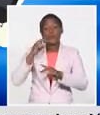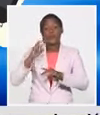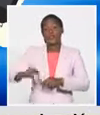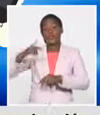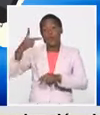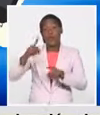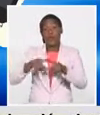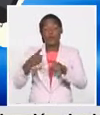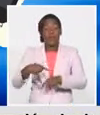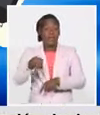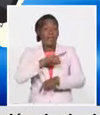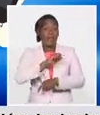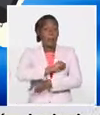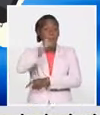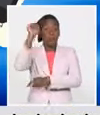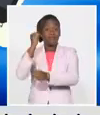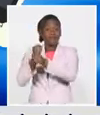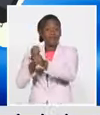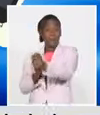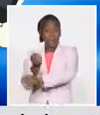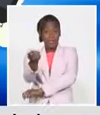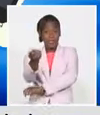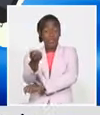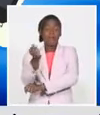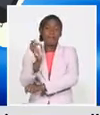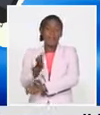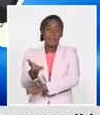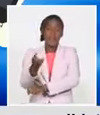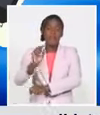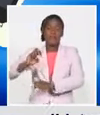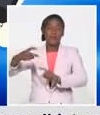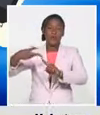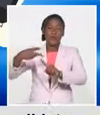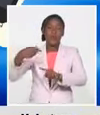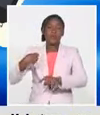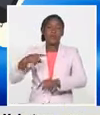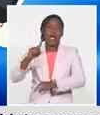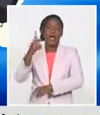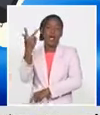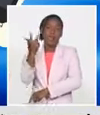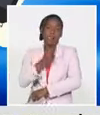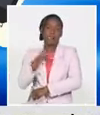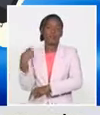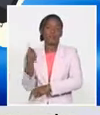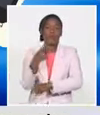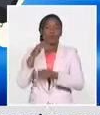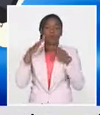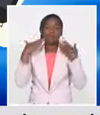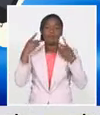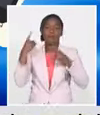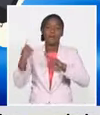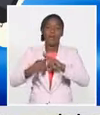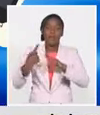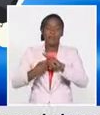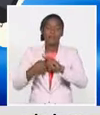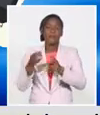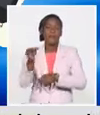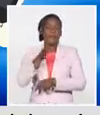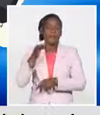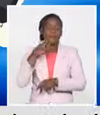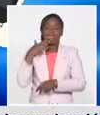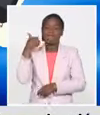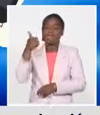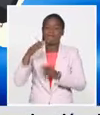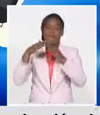ganaron ayer en el campeonato de la pelota, en la Serie Nacional de Béisbol, sino también porque están